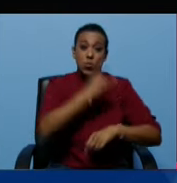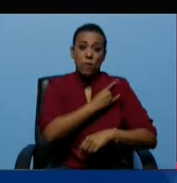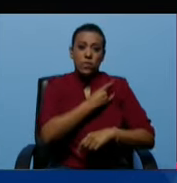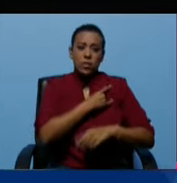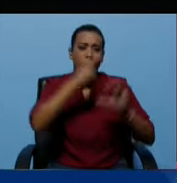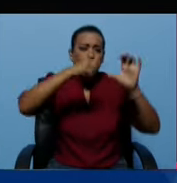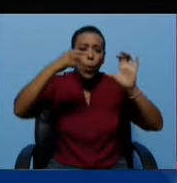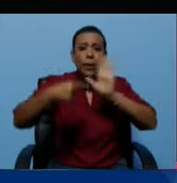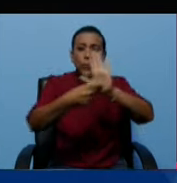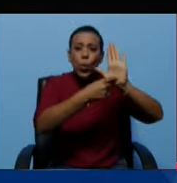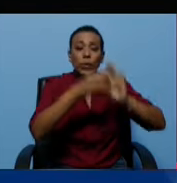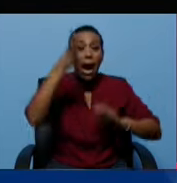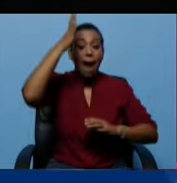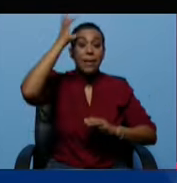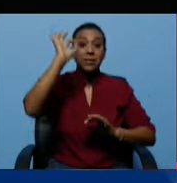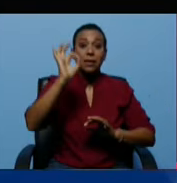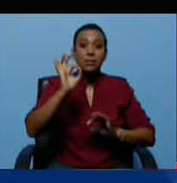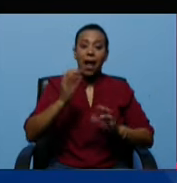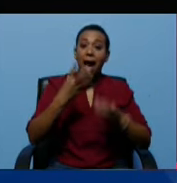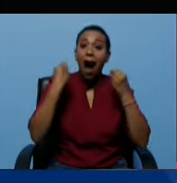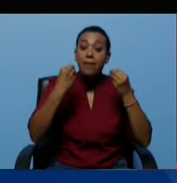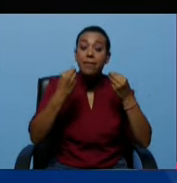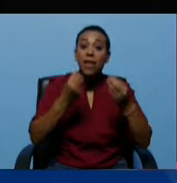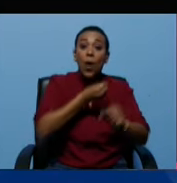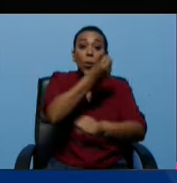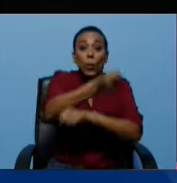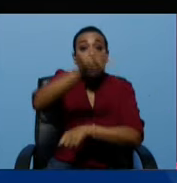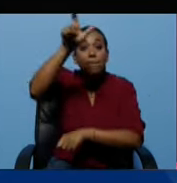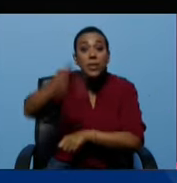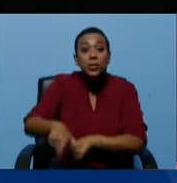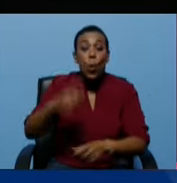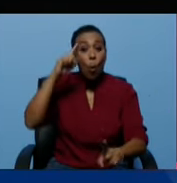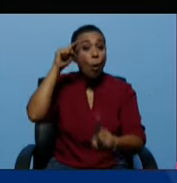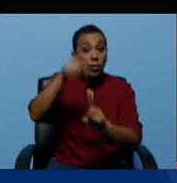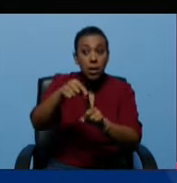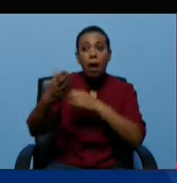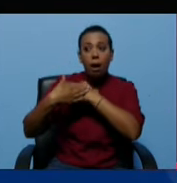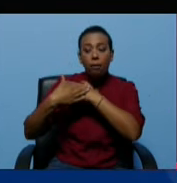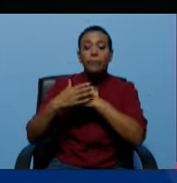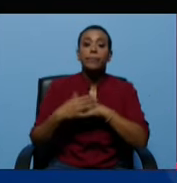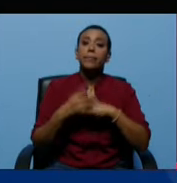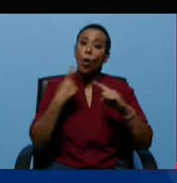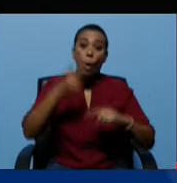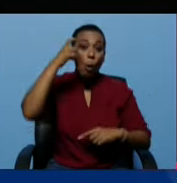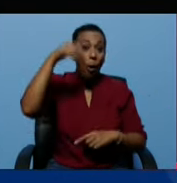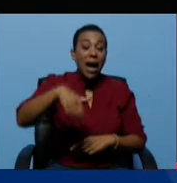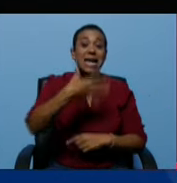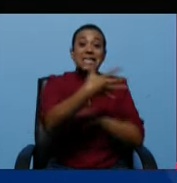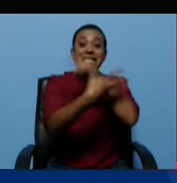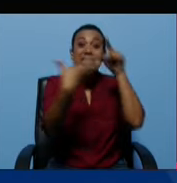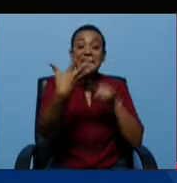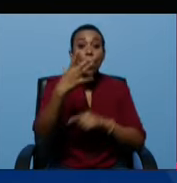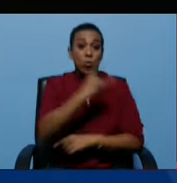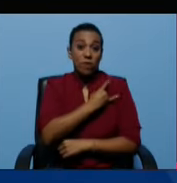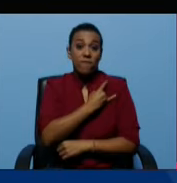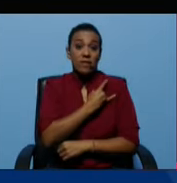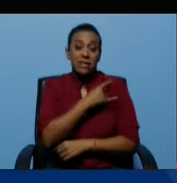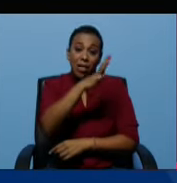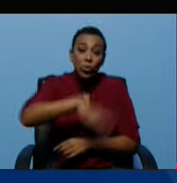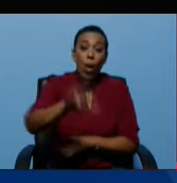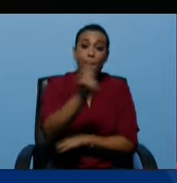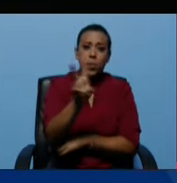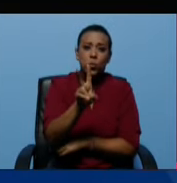que refleja las capacidades y la calidad universitaria, que es un objetivo que usted ha colocado. Hoy 5 universidades